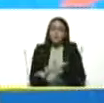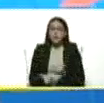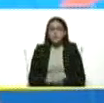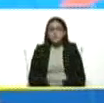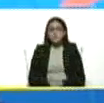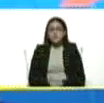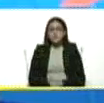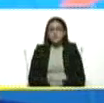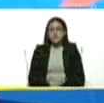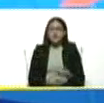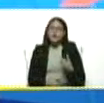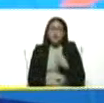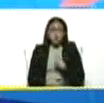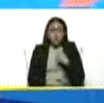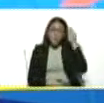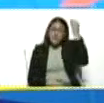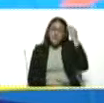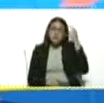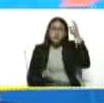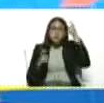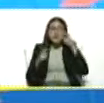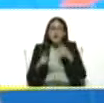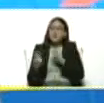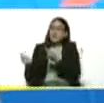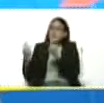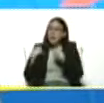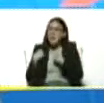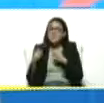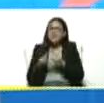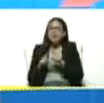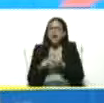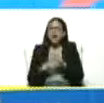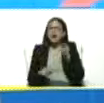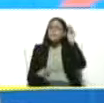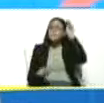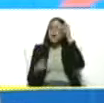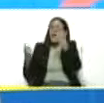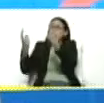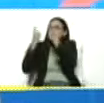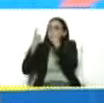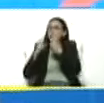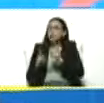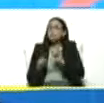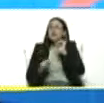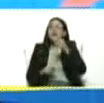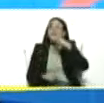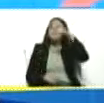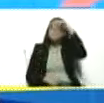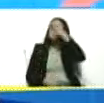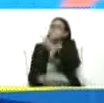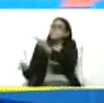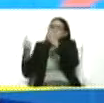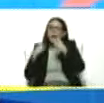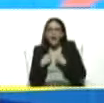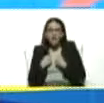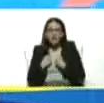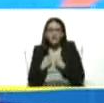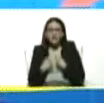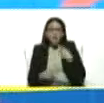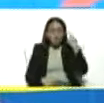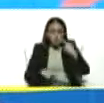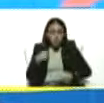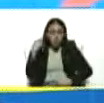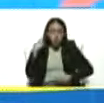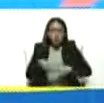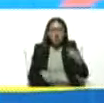Chávez para mí fue un maestro y un padre, y lo es. No hay día que pase, no hay día que yo no